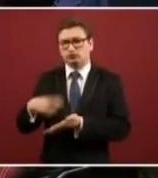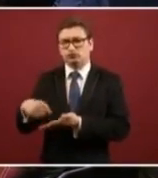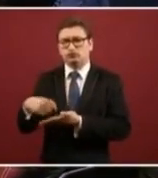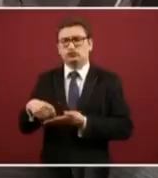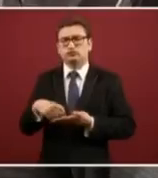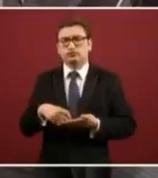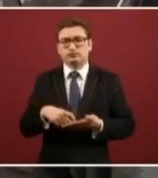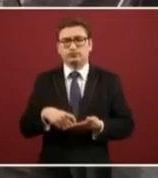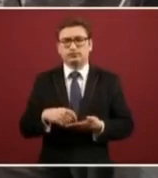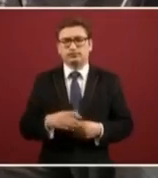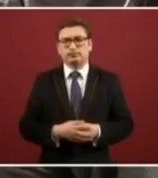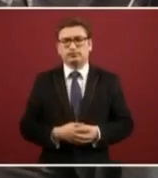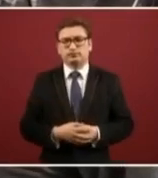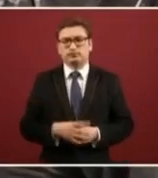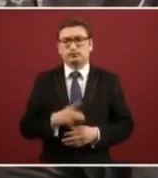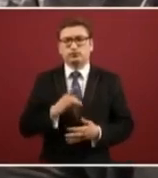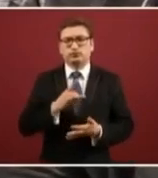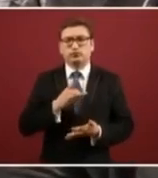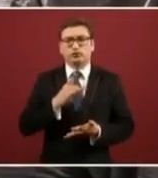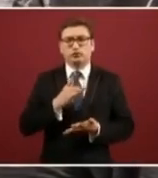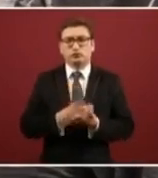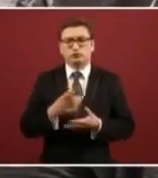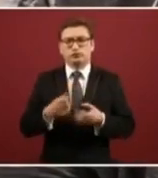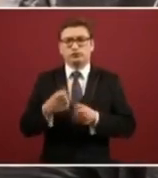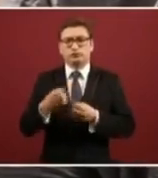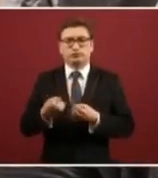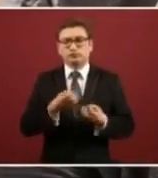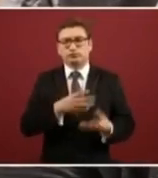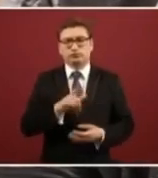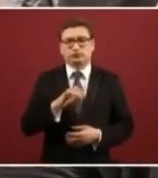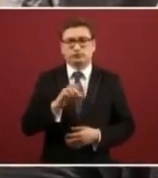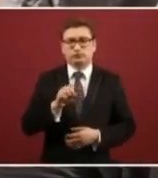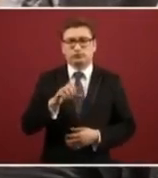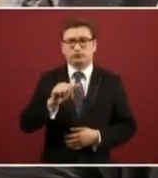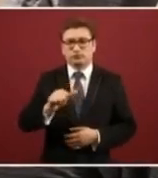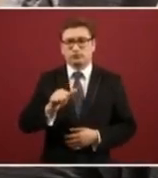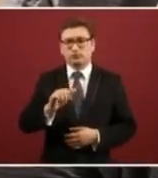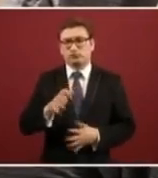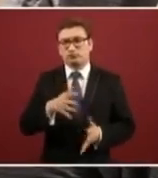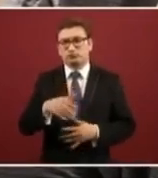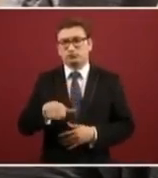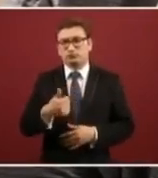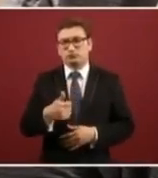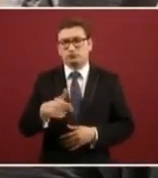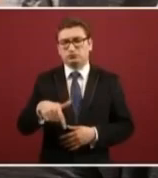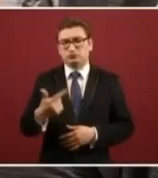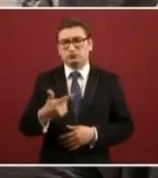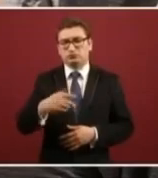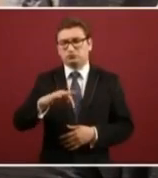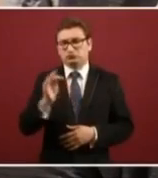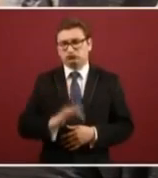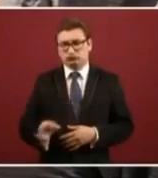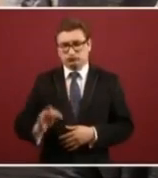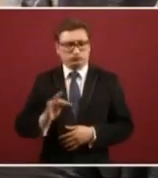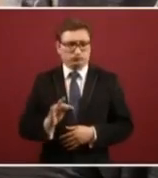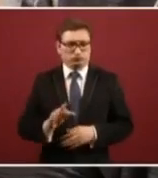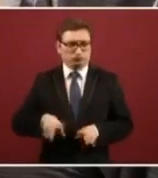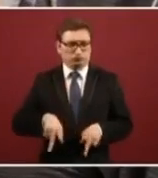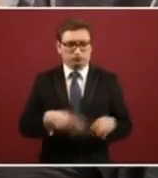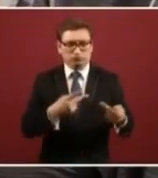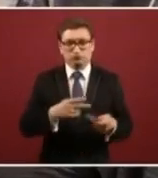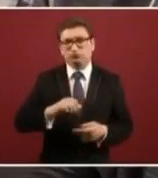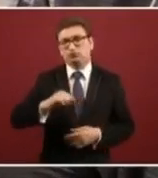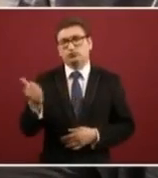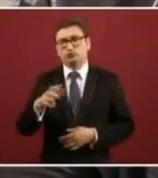solamente es la que va hacia Liconsa, que estamos hablando del 11, el 12% del mercado, cuando mucho. El